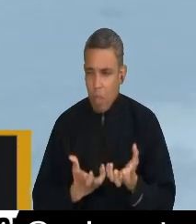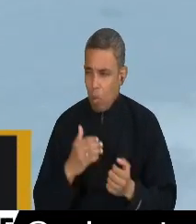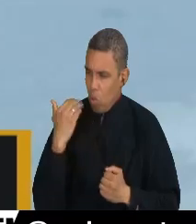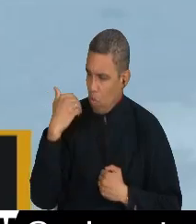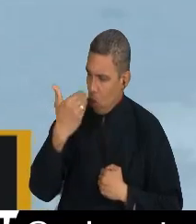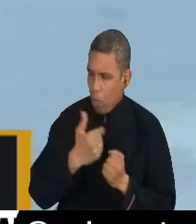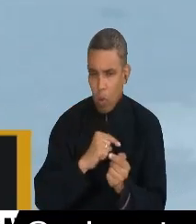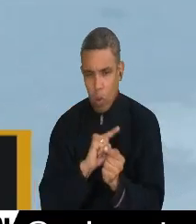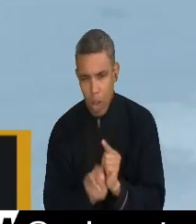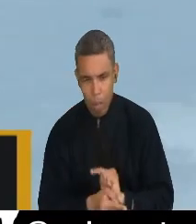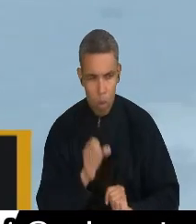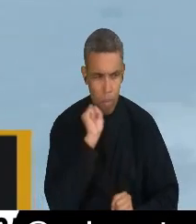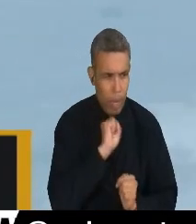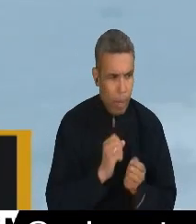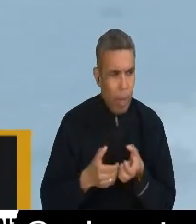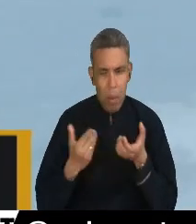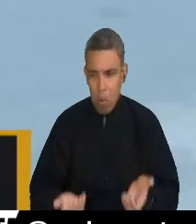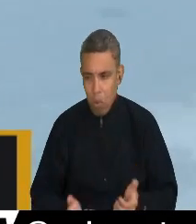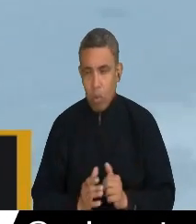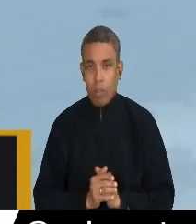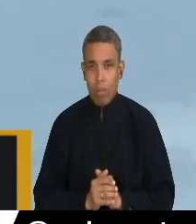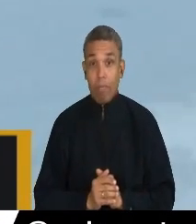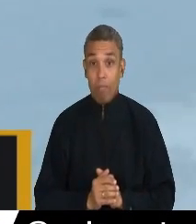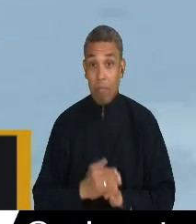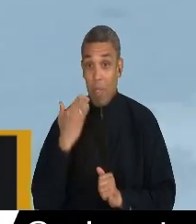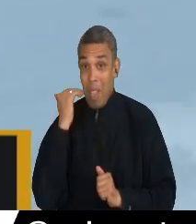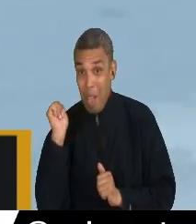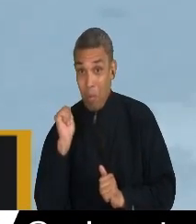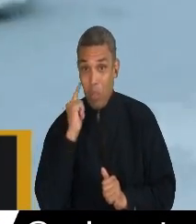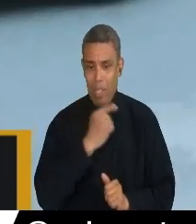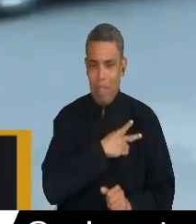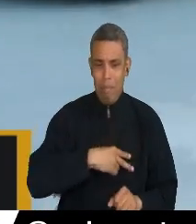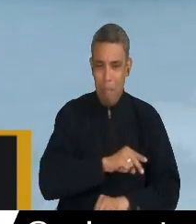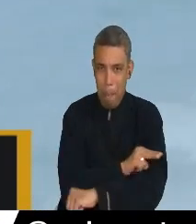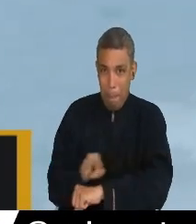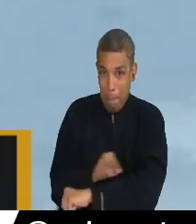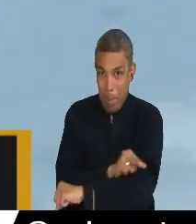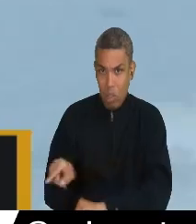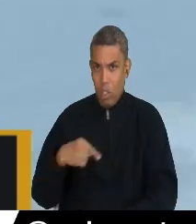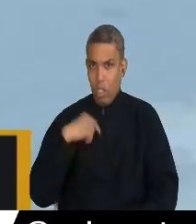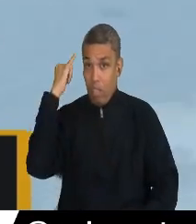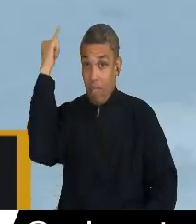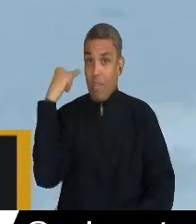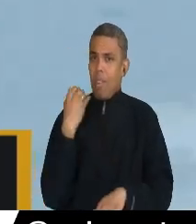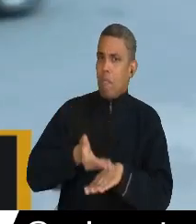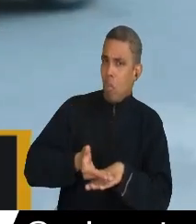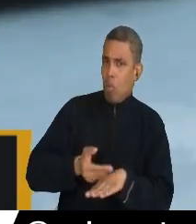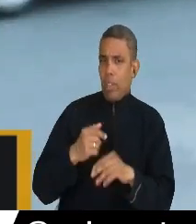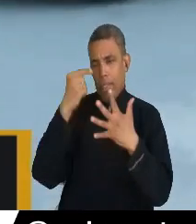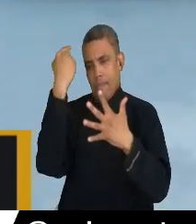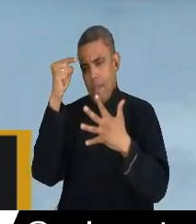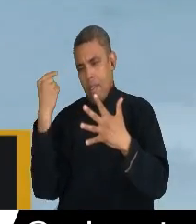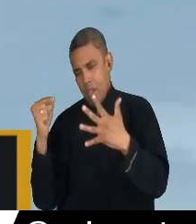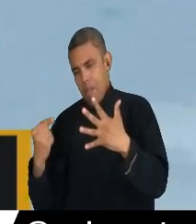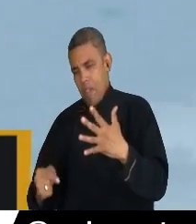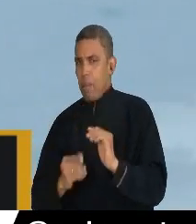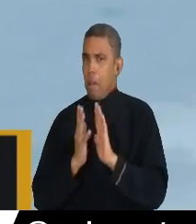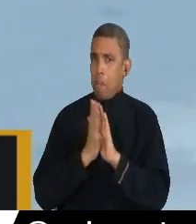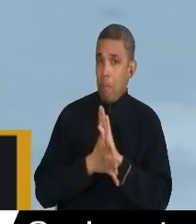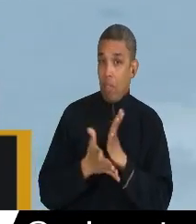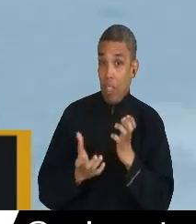Allí la personería municipal hizo un ejercicio de reflexión con diferentes propuestas y planteó unos puntos que queremos compartir